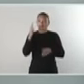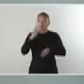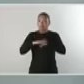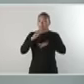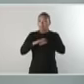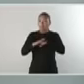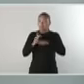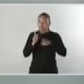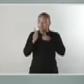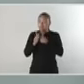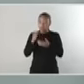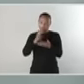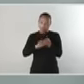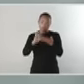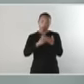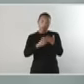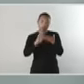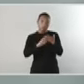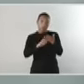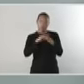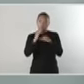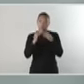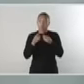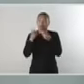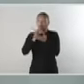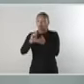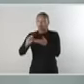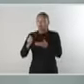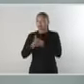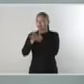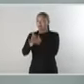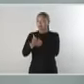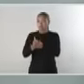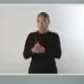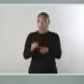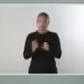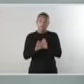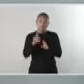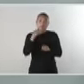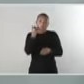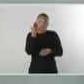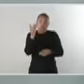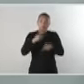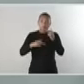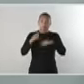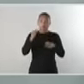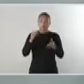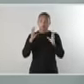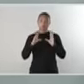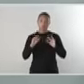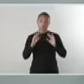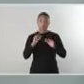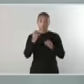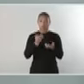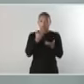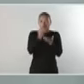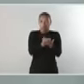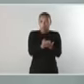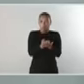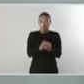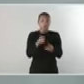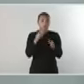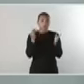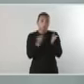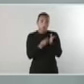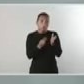todos los guiones que te dan tus asesores mira en lugar de venir aquí a querer dar clases de economía lo que deberías de hacer es tomarte unas clasitas